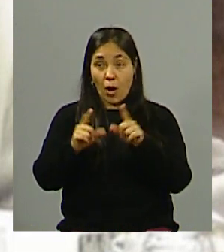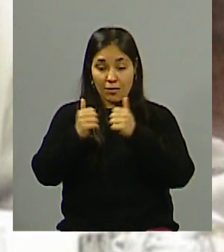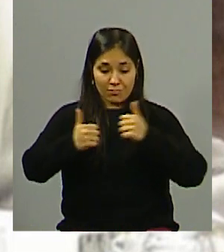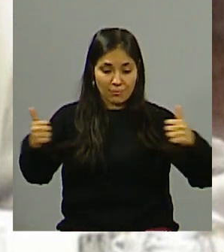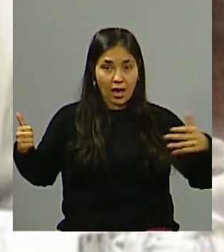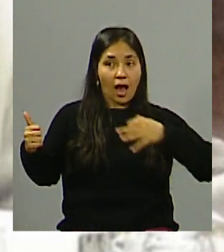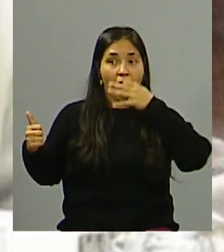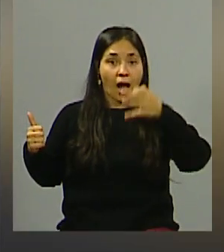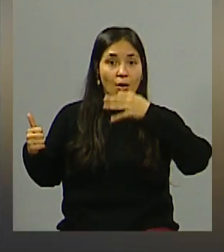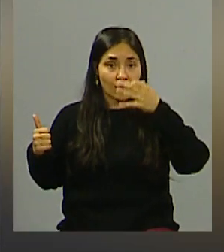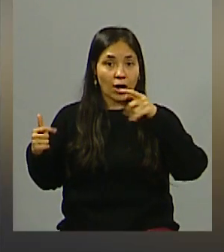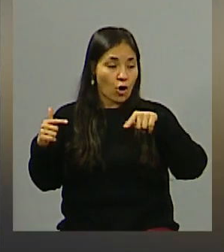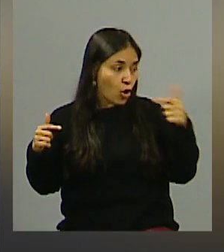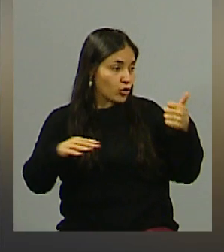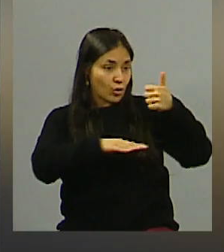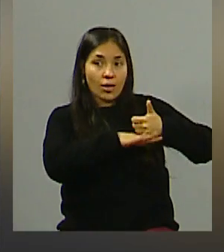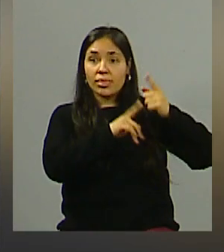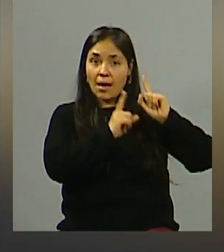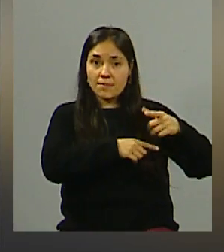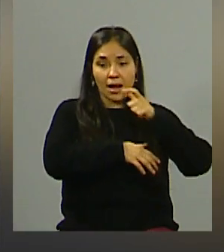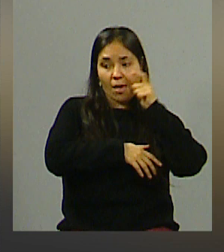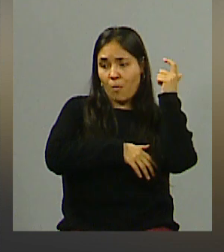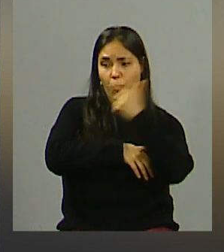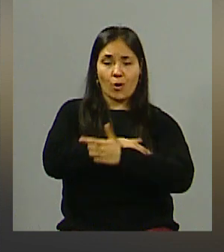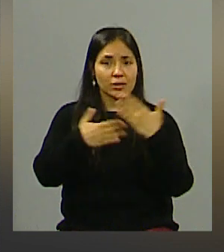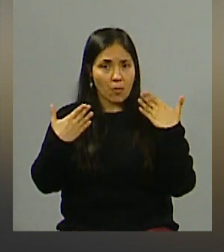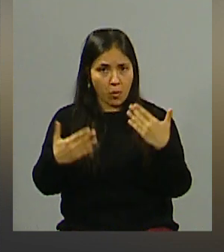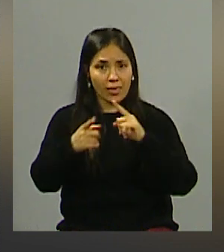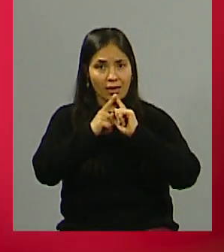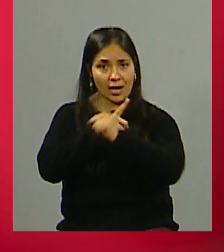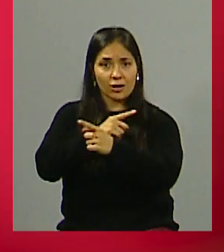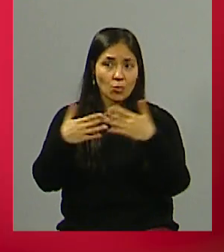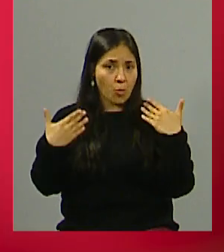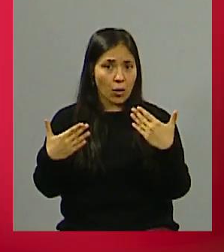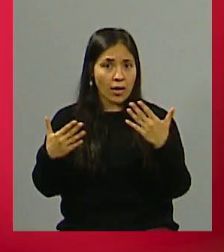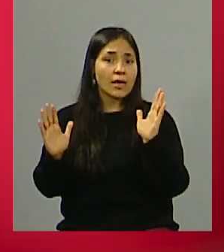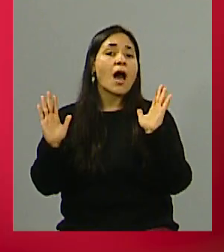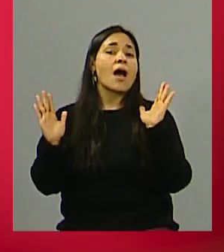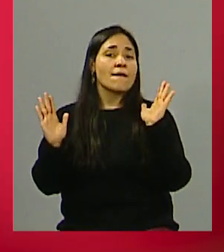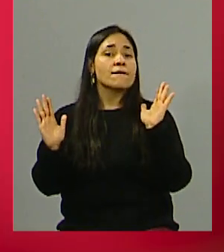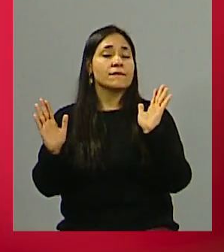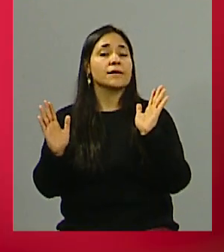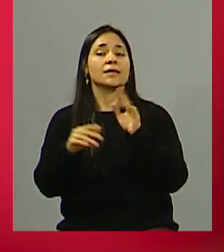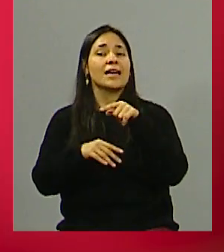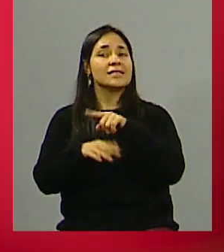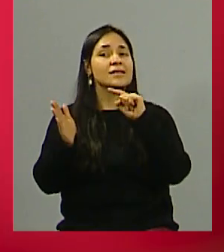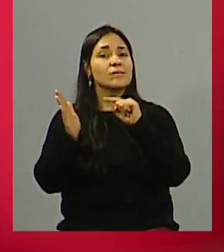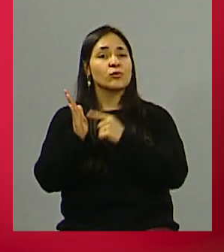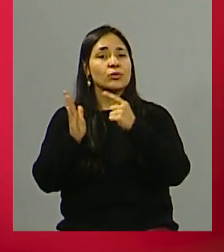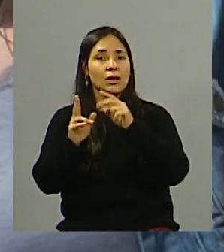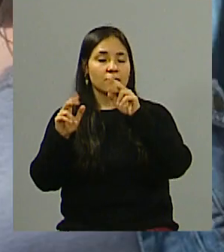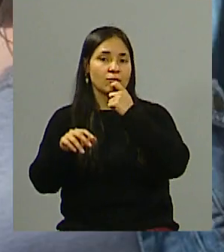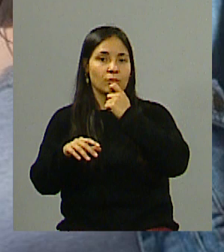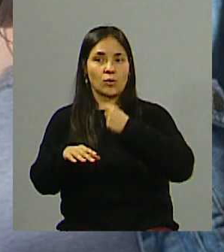los candidatos tengan la oportunidad de contestar en vivo y directo a Milei? creo que ese componente, el componente de una figura,